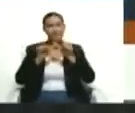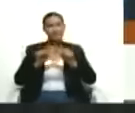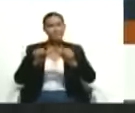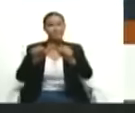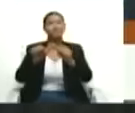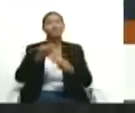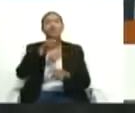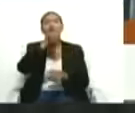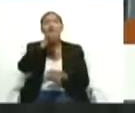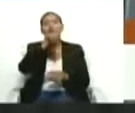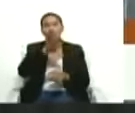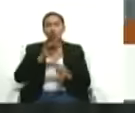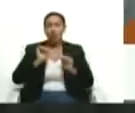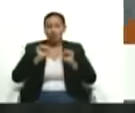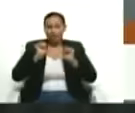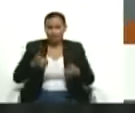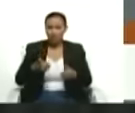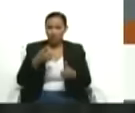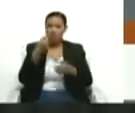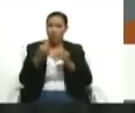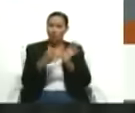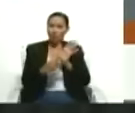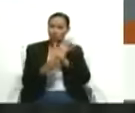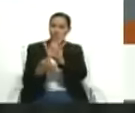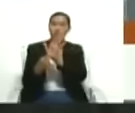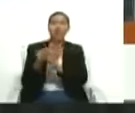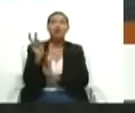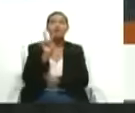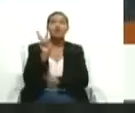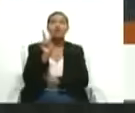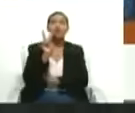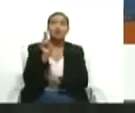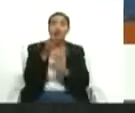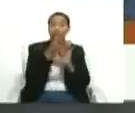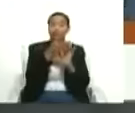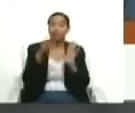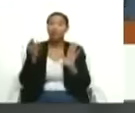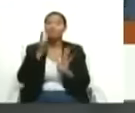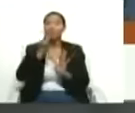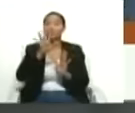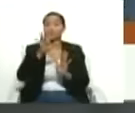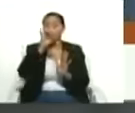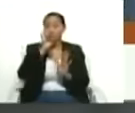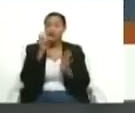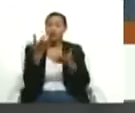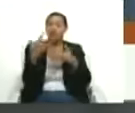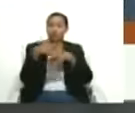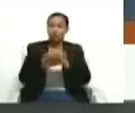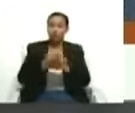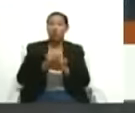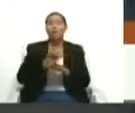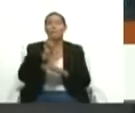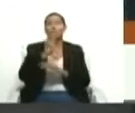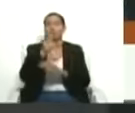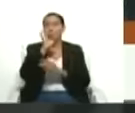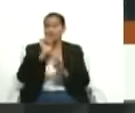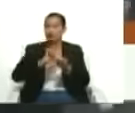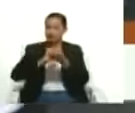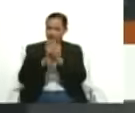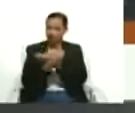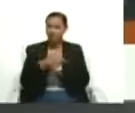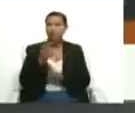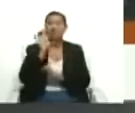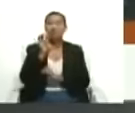de un nuevo proyecto y modelo de país, ha dicho que estamos celebrando 25 años de inclusión y de transformación social de la patria, pero también